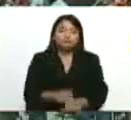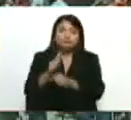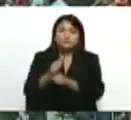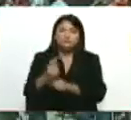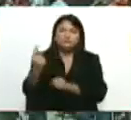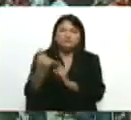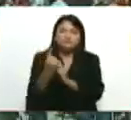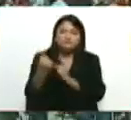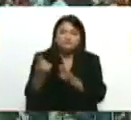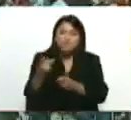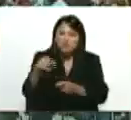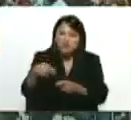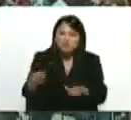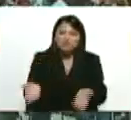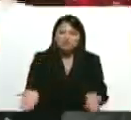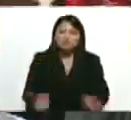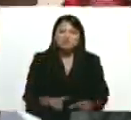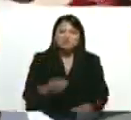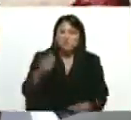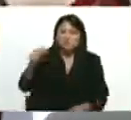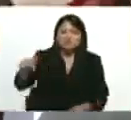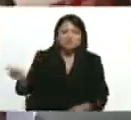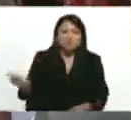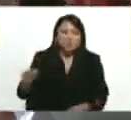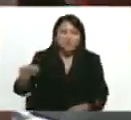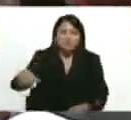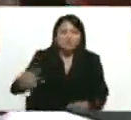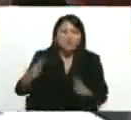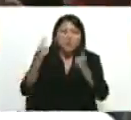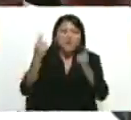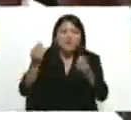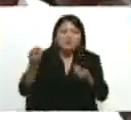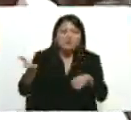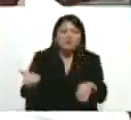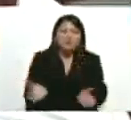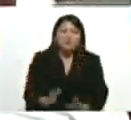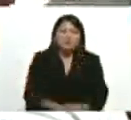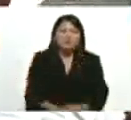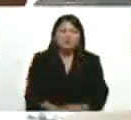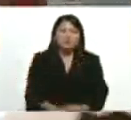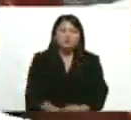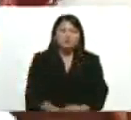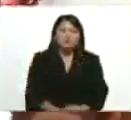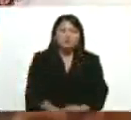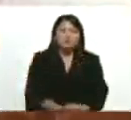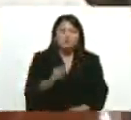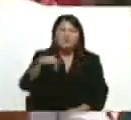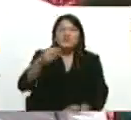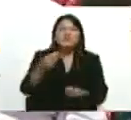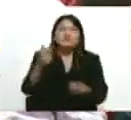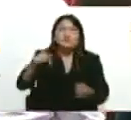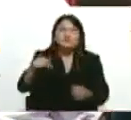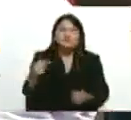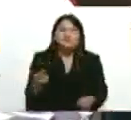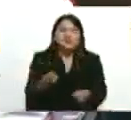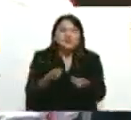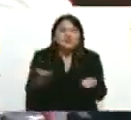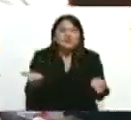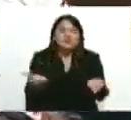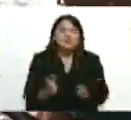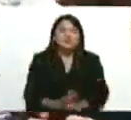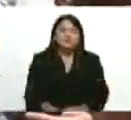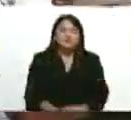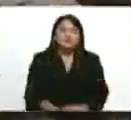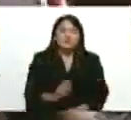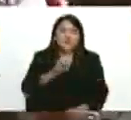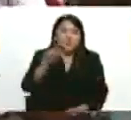haces tú aquí, vale? ¿Qué haces tú aquí en La Guaira? ¿Qué haces tú aquí en Naiguatá? ¿Qué haces tú aquí en Carayaca, en Maiquetía? ¿Qué